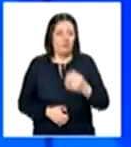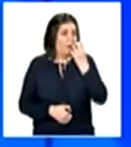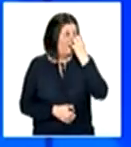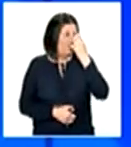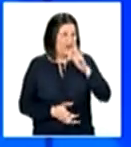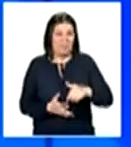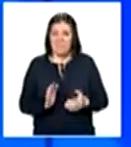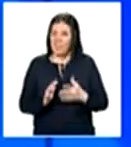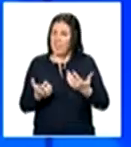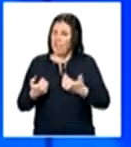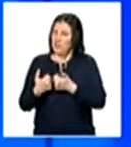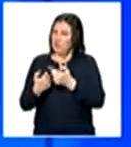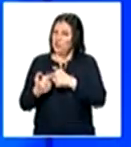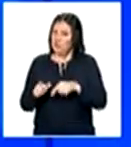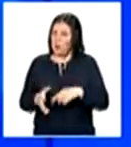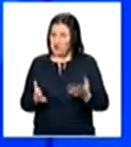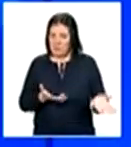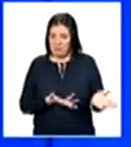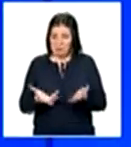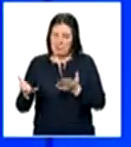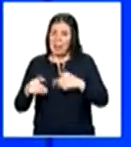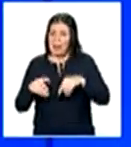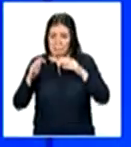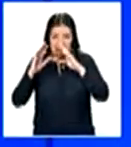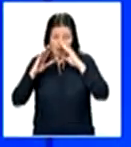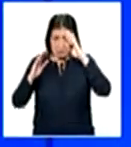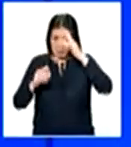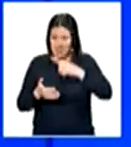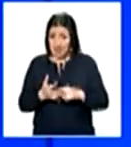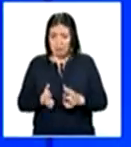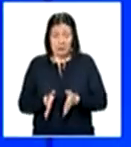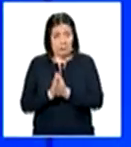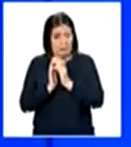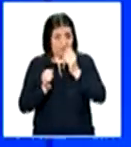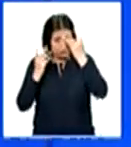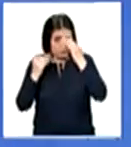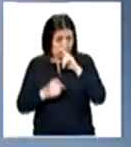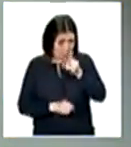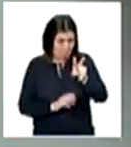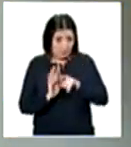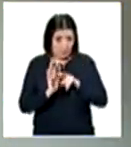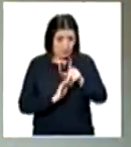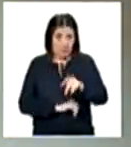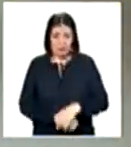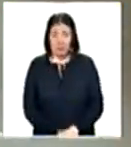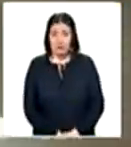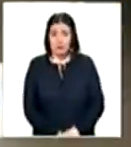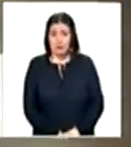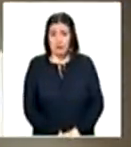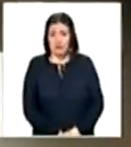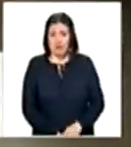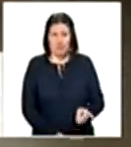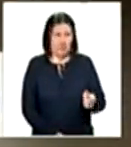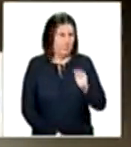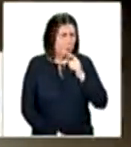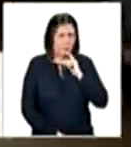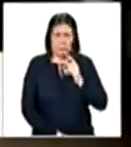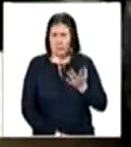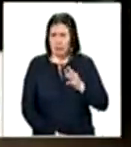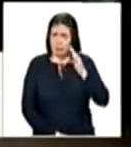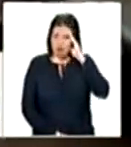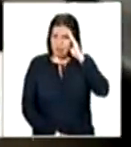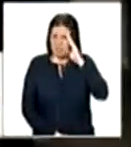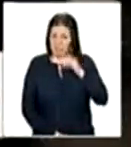una comisaría para proponerle matrimonio. Vamos a mostrarle las imágenes exclusivas. Saralí Blas Solano estaba nerviosa porque este